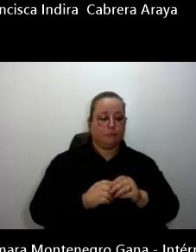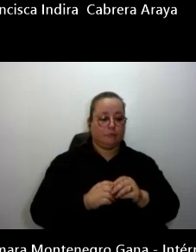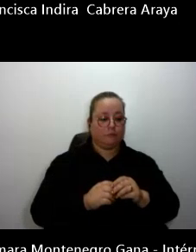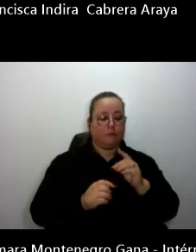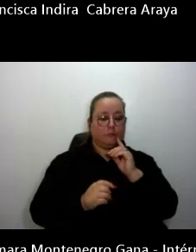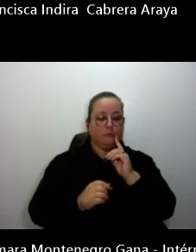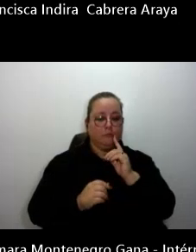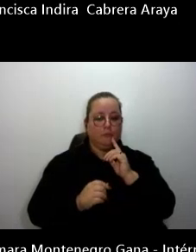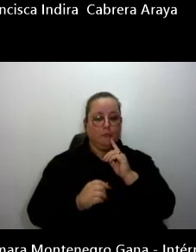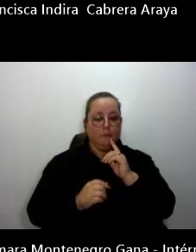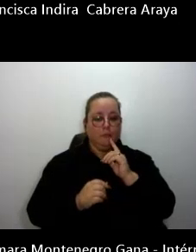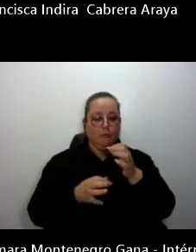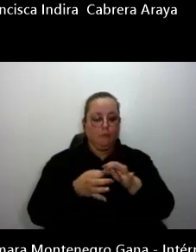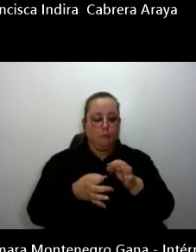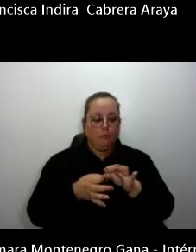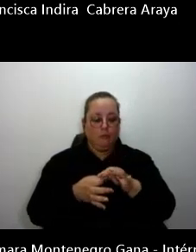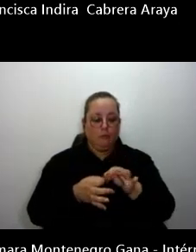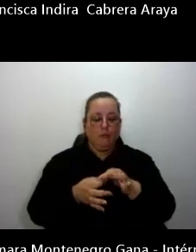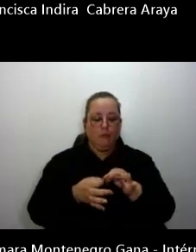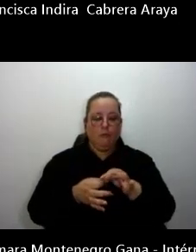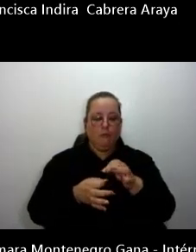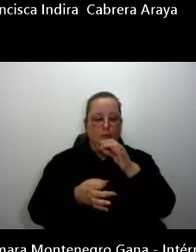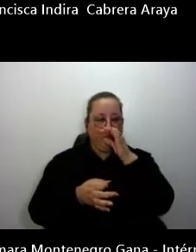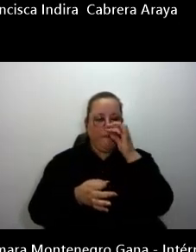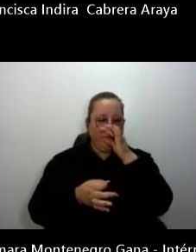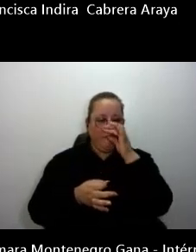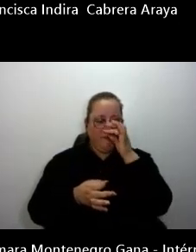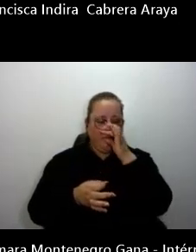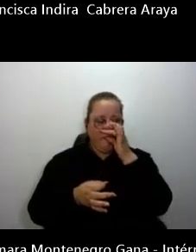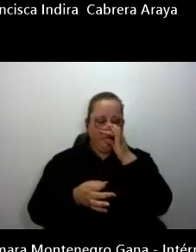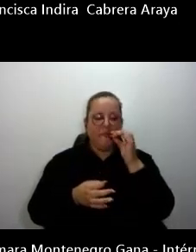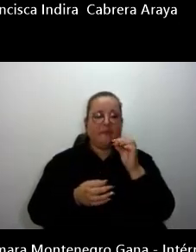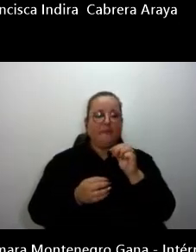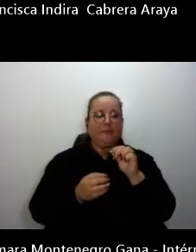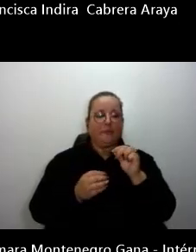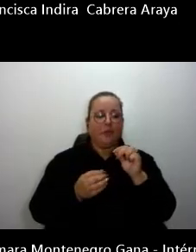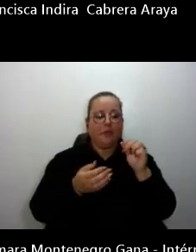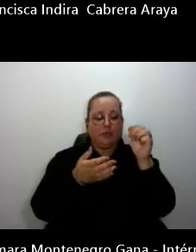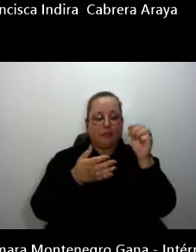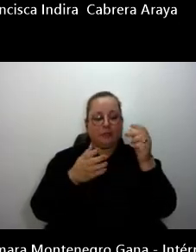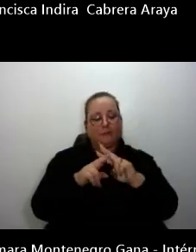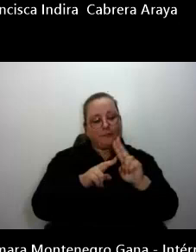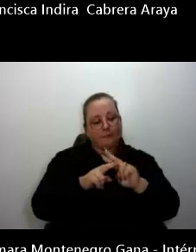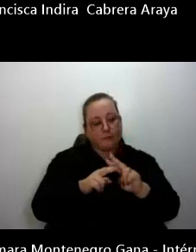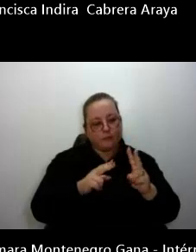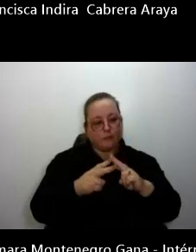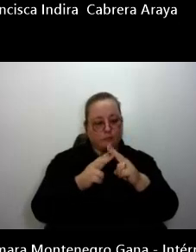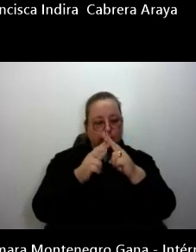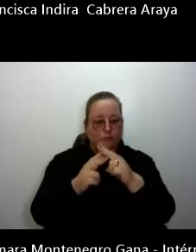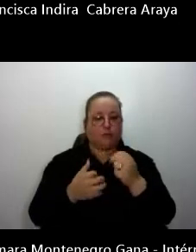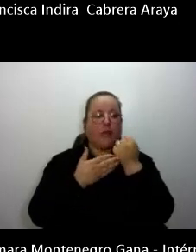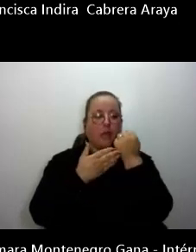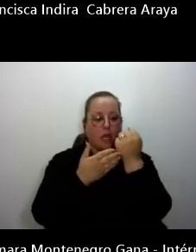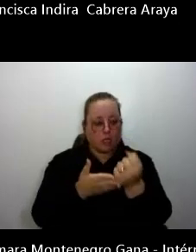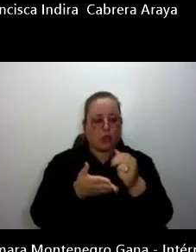la orientación de la construcción de planes de acompañamiento emocional y